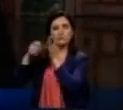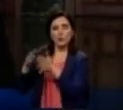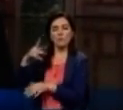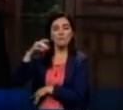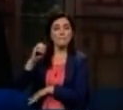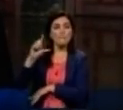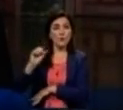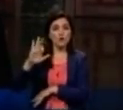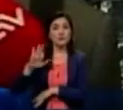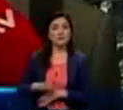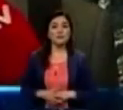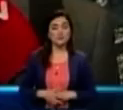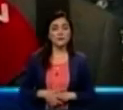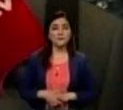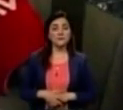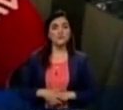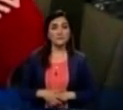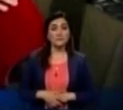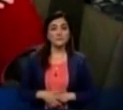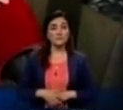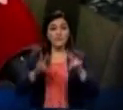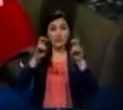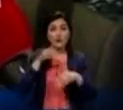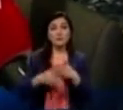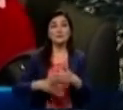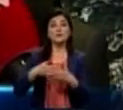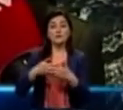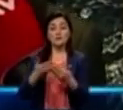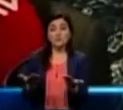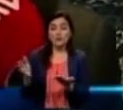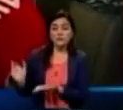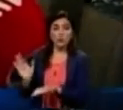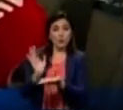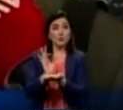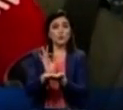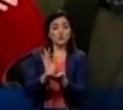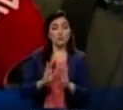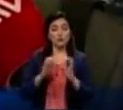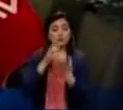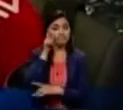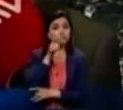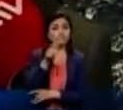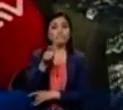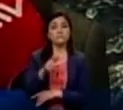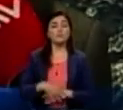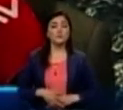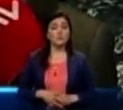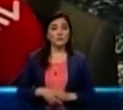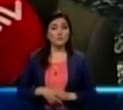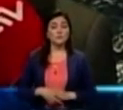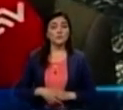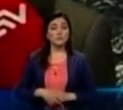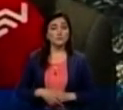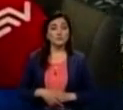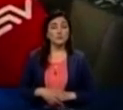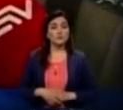Carlos Polit. En la parte del proceso en donde se tiene que comparecer ante la Comisión de Fiscalización, me